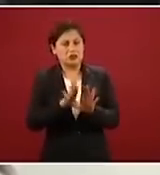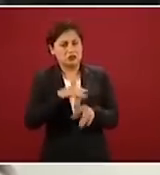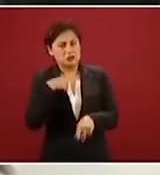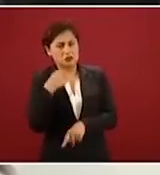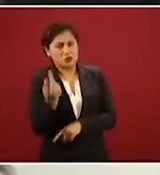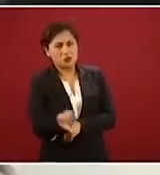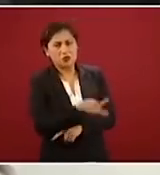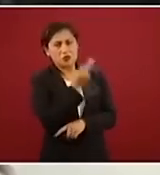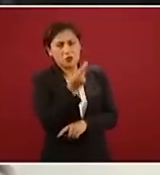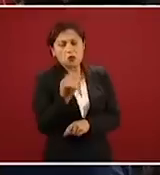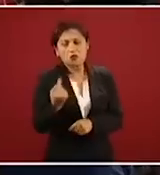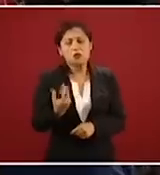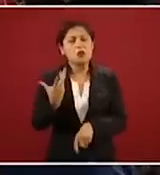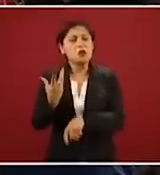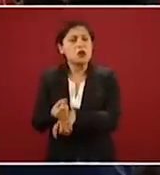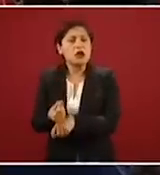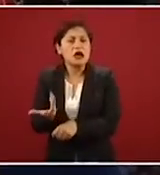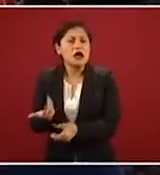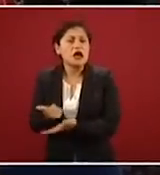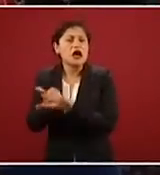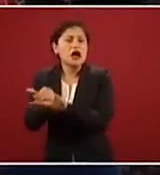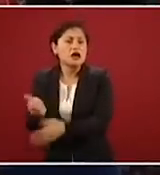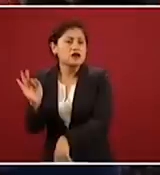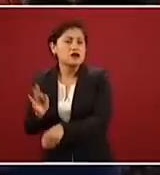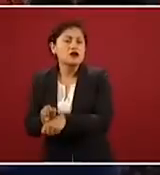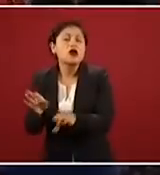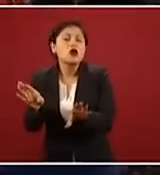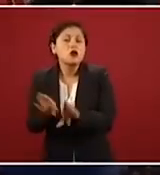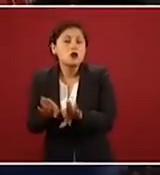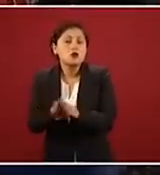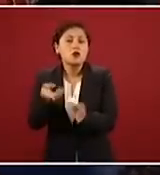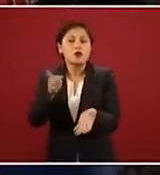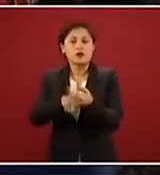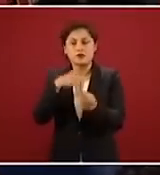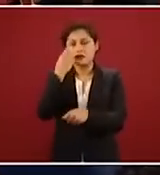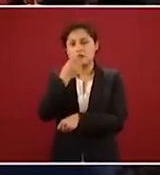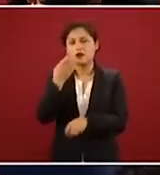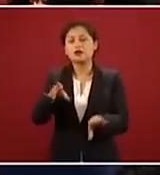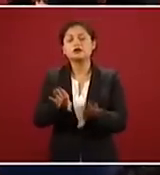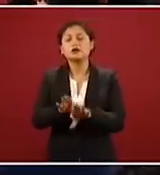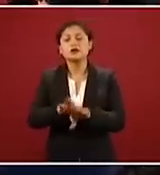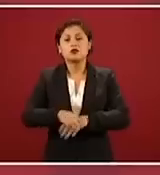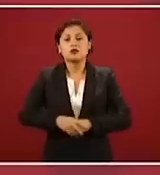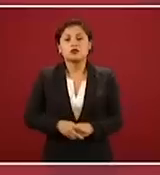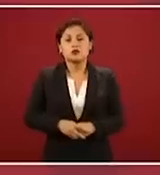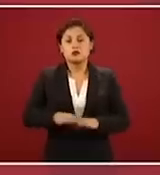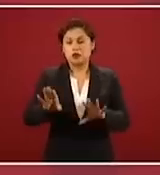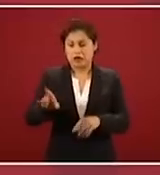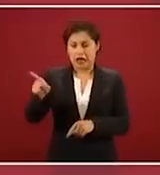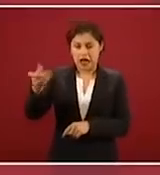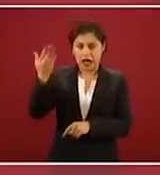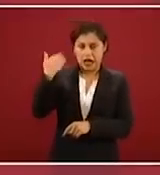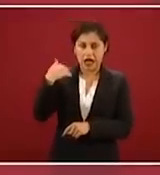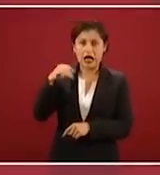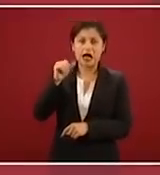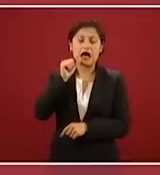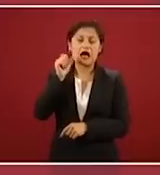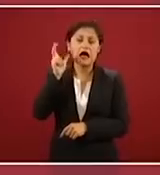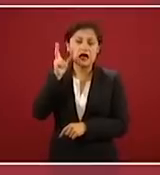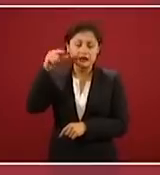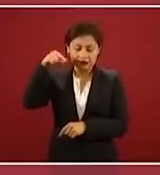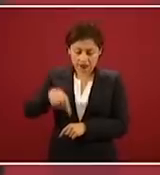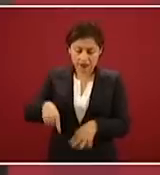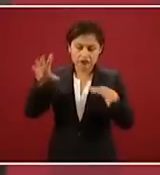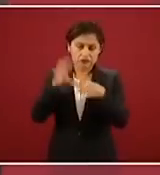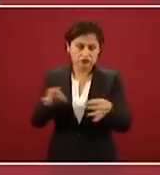medidas preventivas, sobre todo? Antier se informó aquí y ampliamente, pero hace